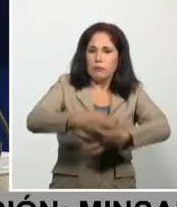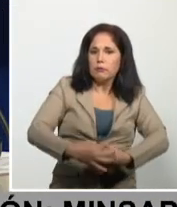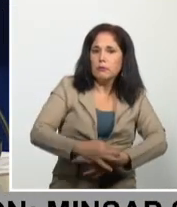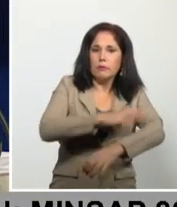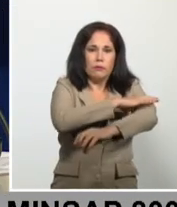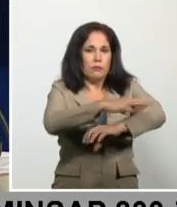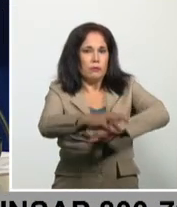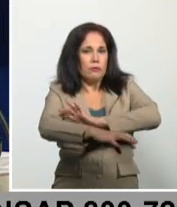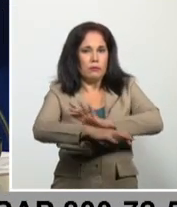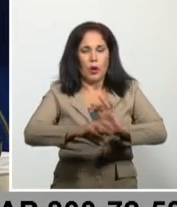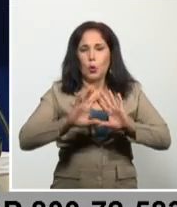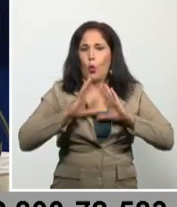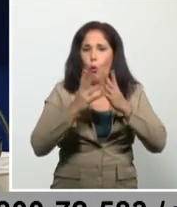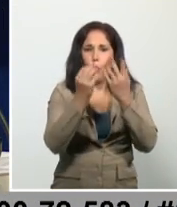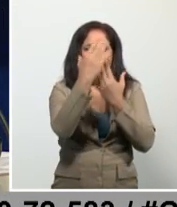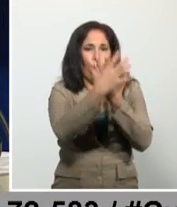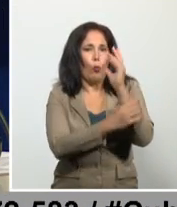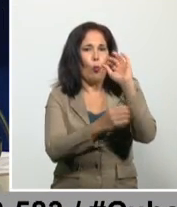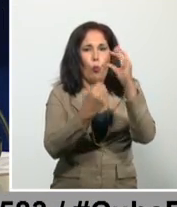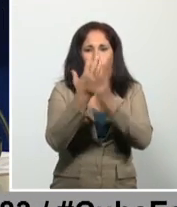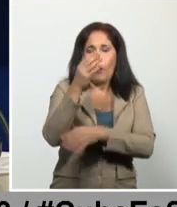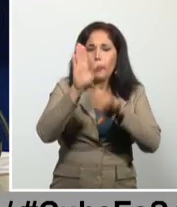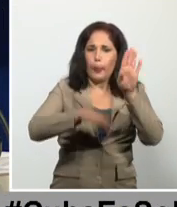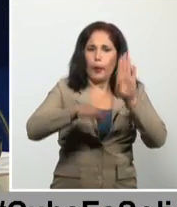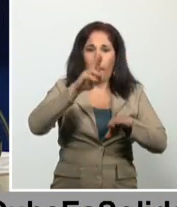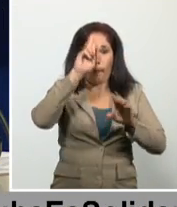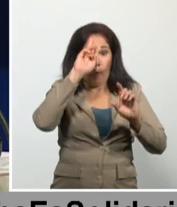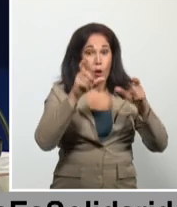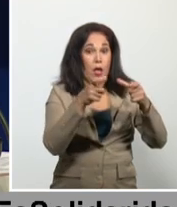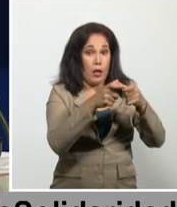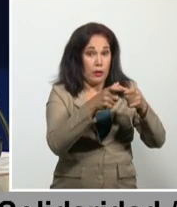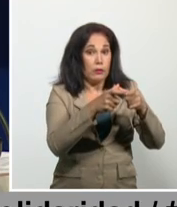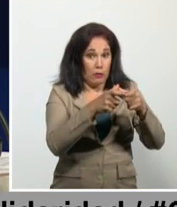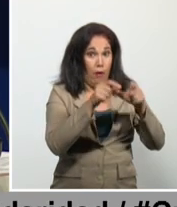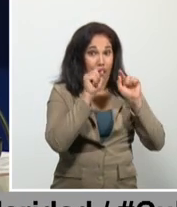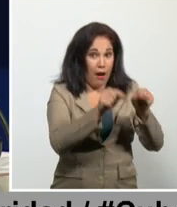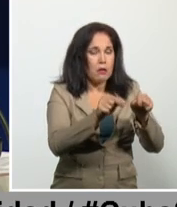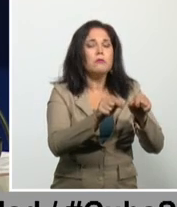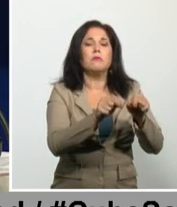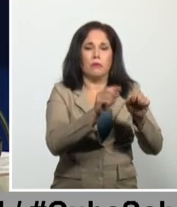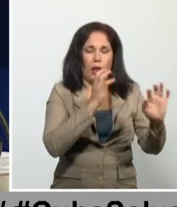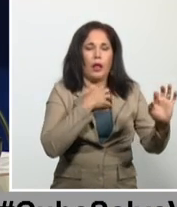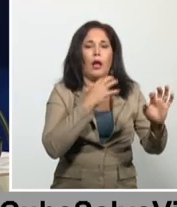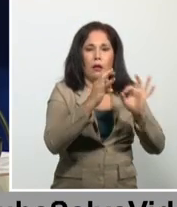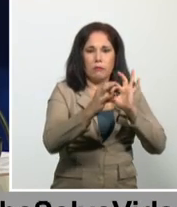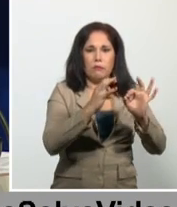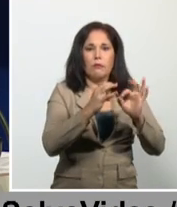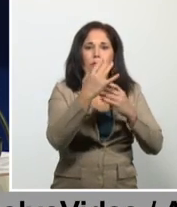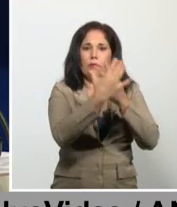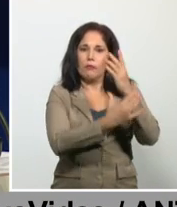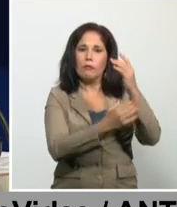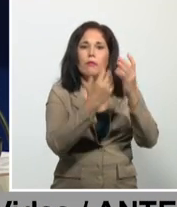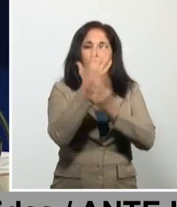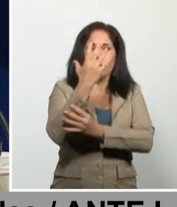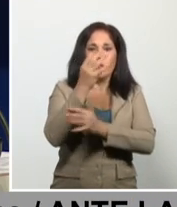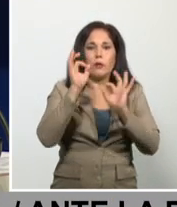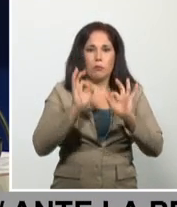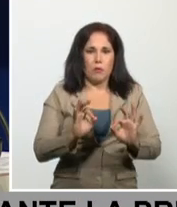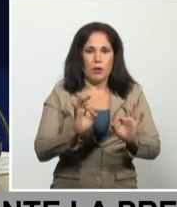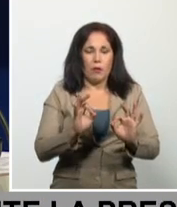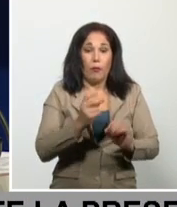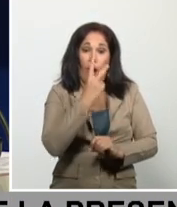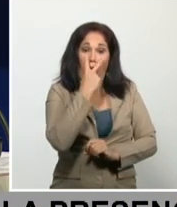nasobuco, con guantes en dependencia de la afectación. Se tiene una diferenciación en la